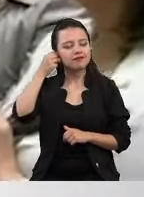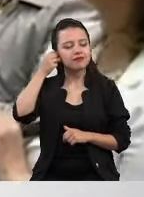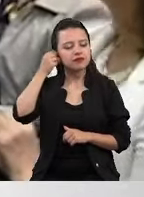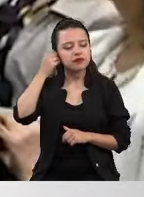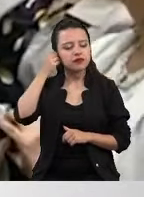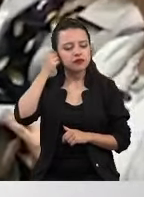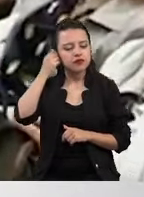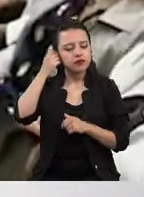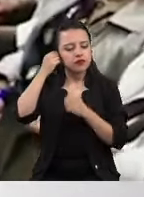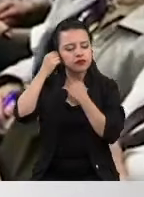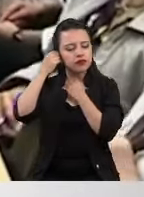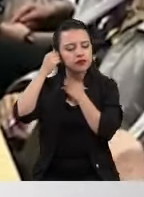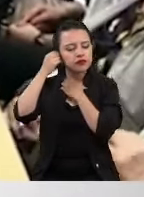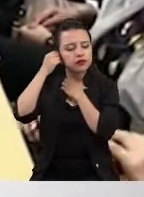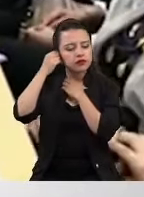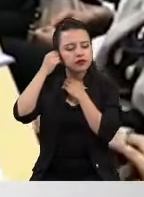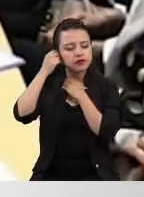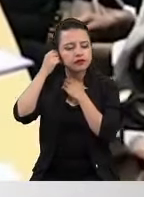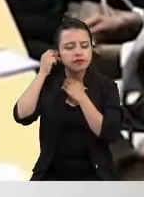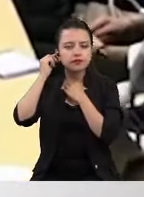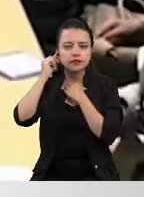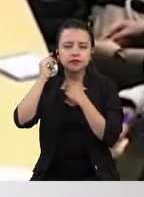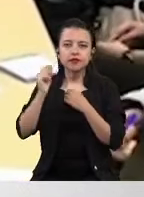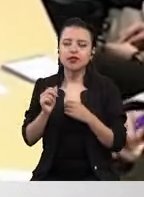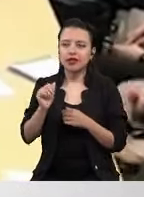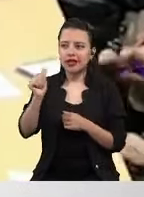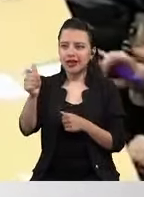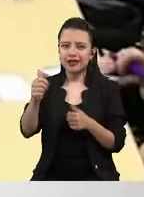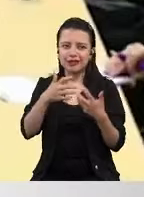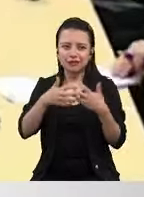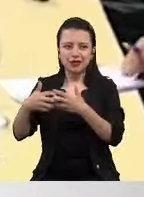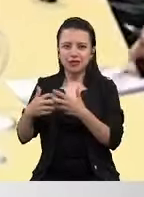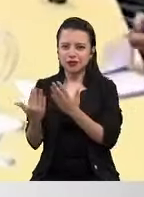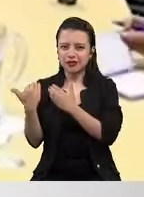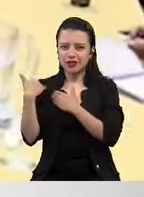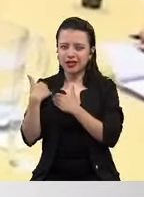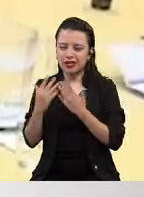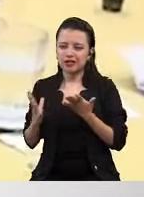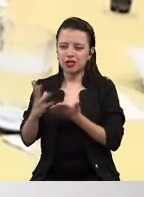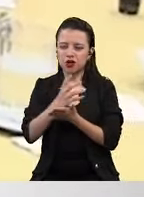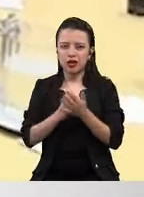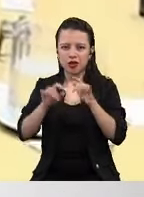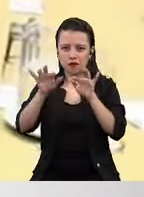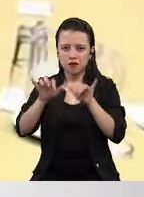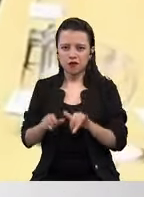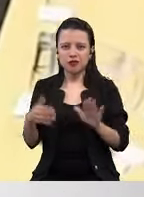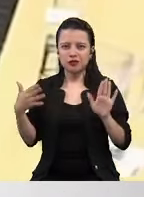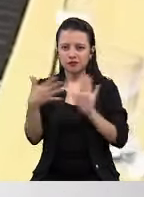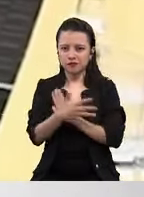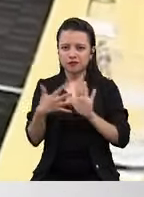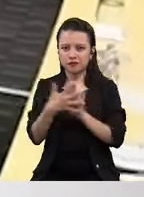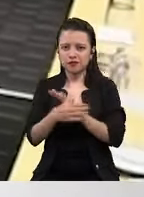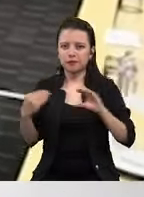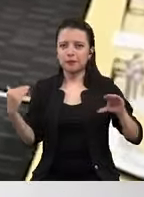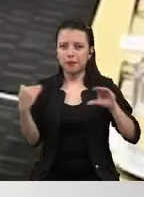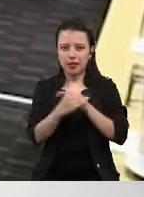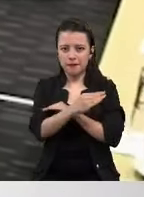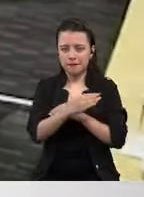Es simplemente las empresas son las que tienen que enviar toda la información de los de los recibos que están generando